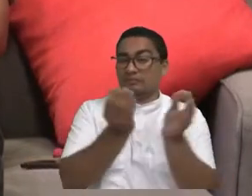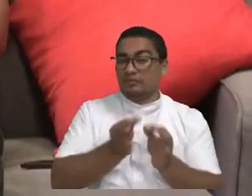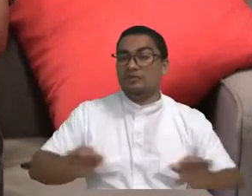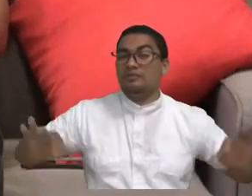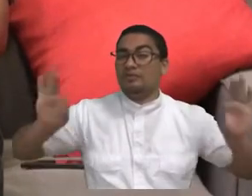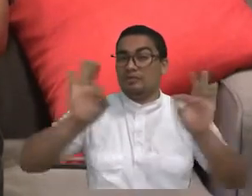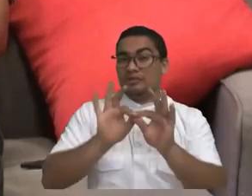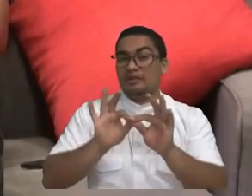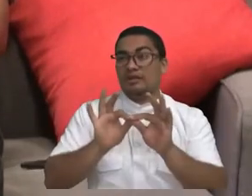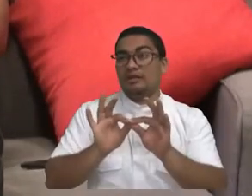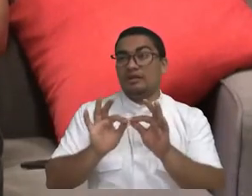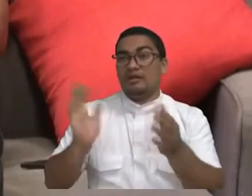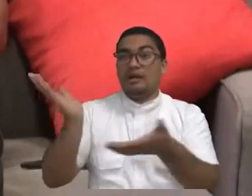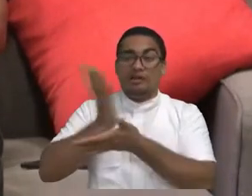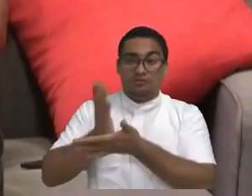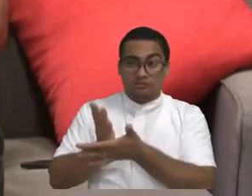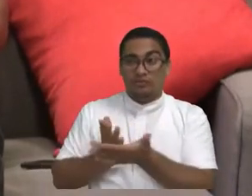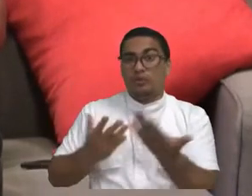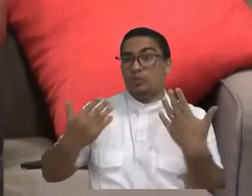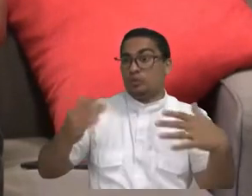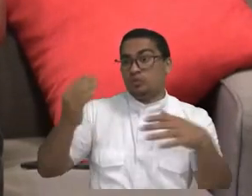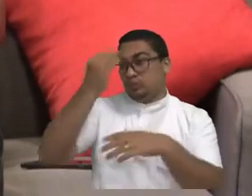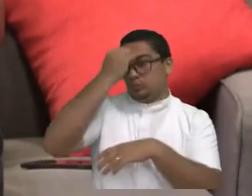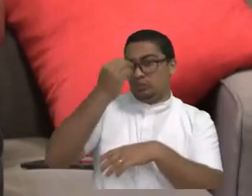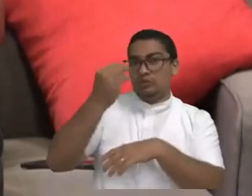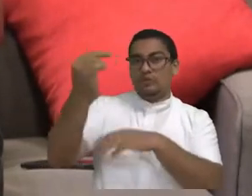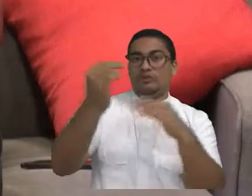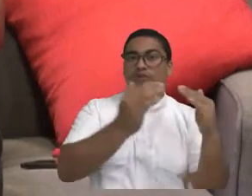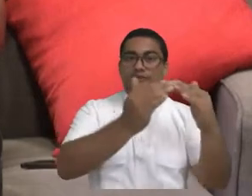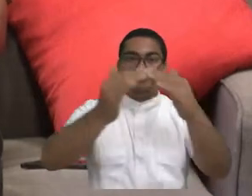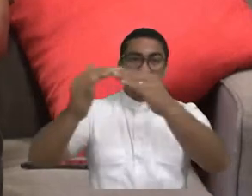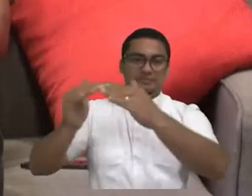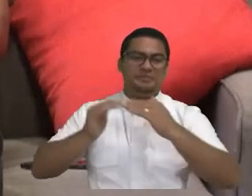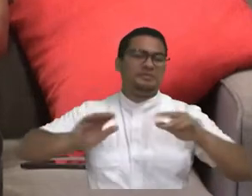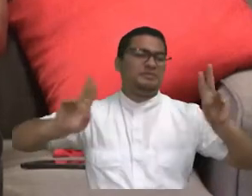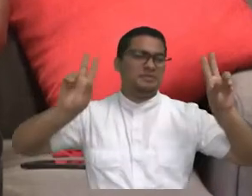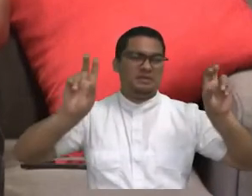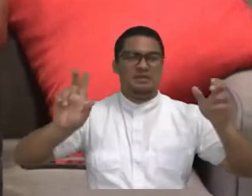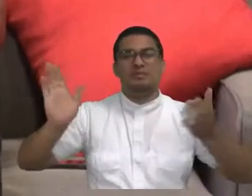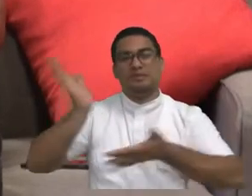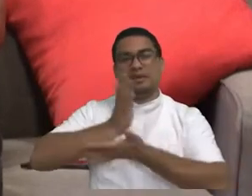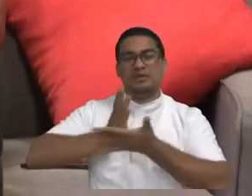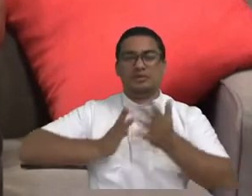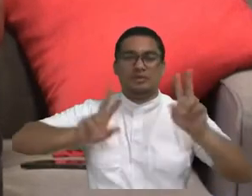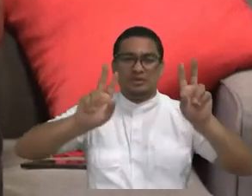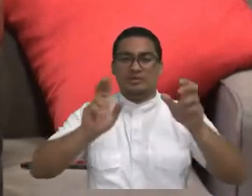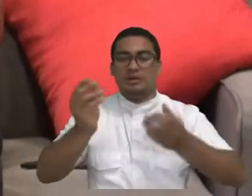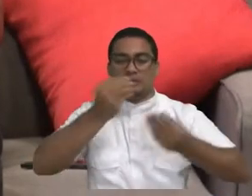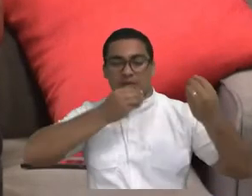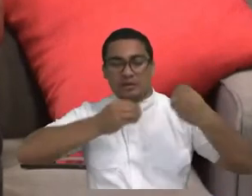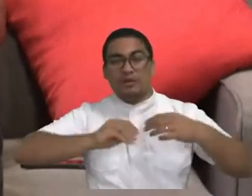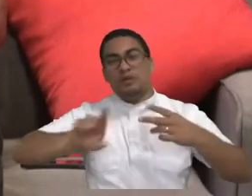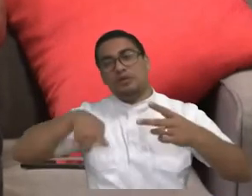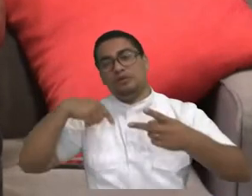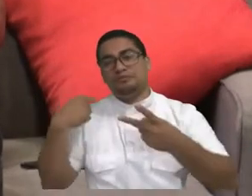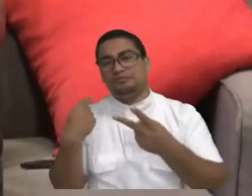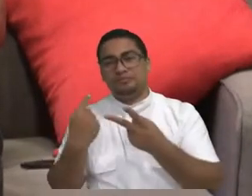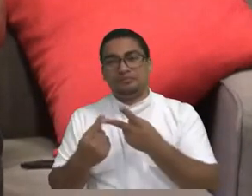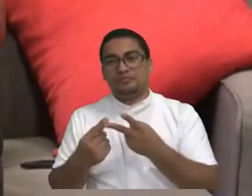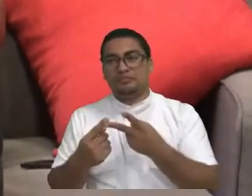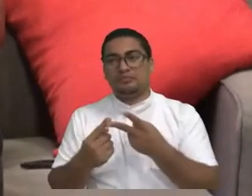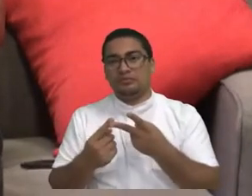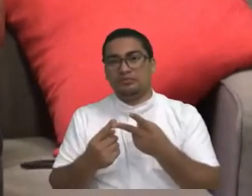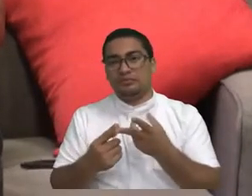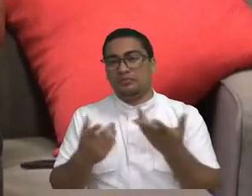porque algunos han dado realce incluso a sus comunidades referidos a algunos al área gastronómica pero otros a símbolos identitarios por ejemplo